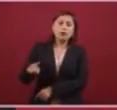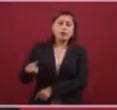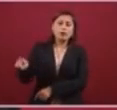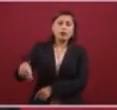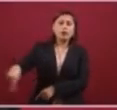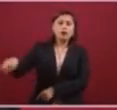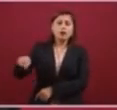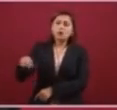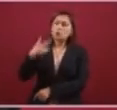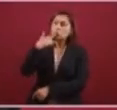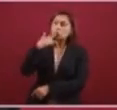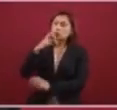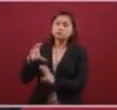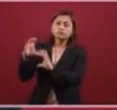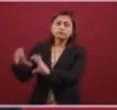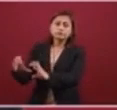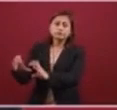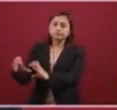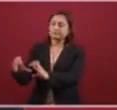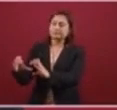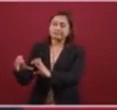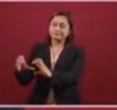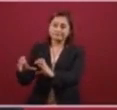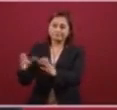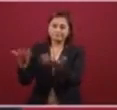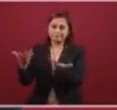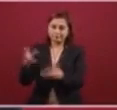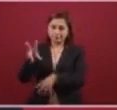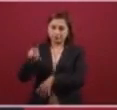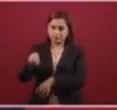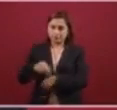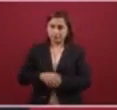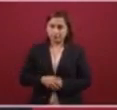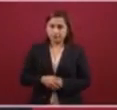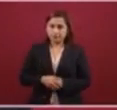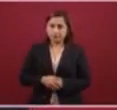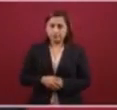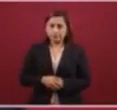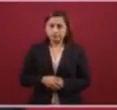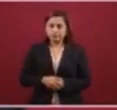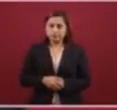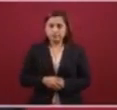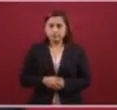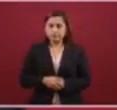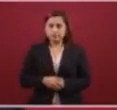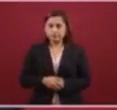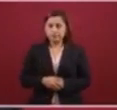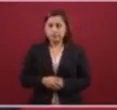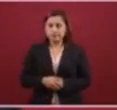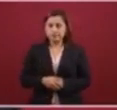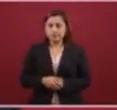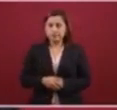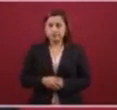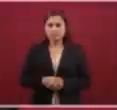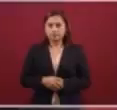natural este reserva natural